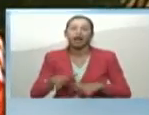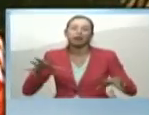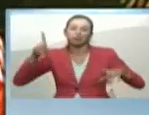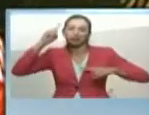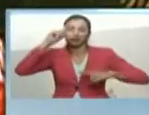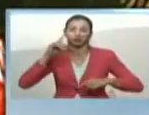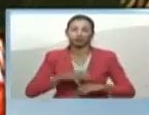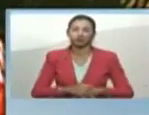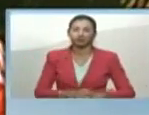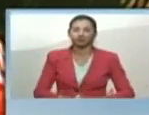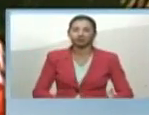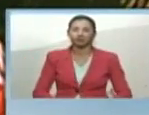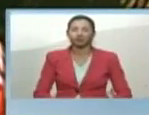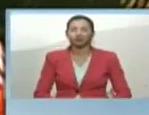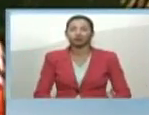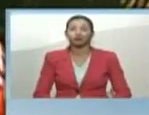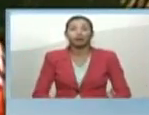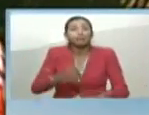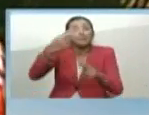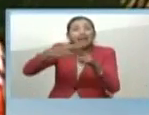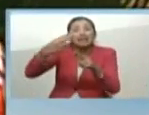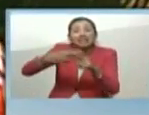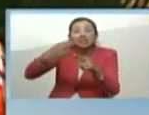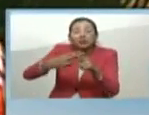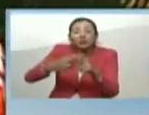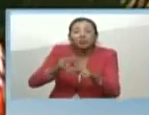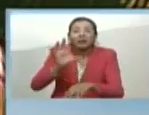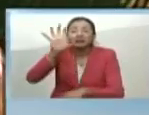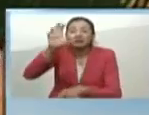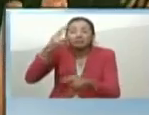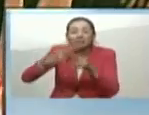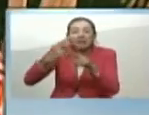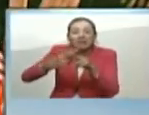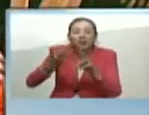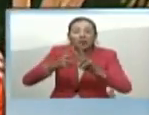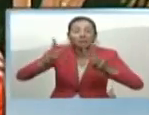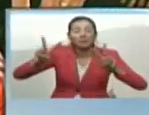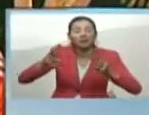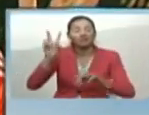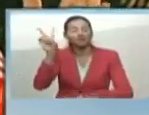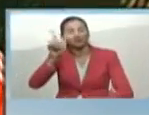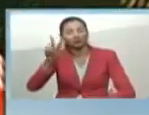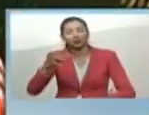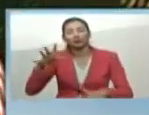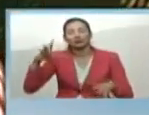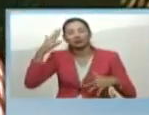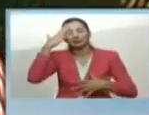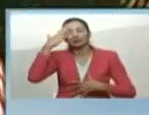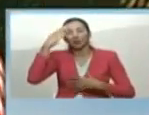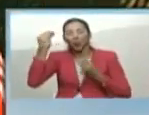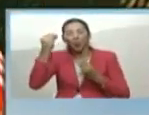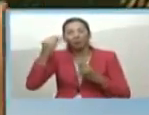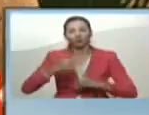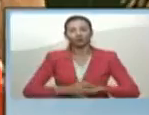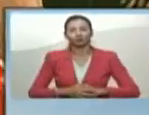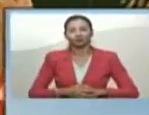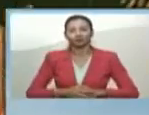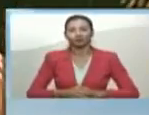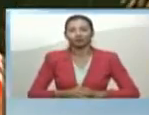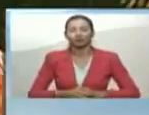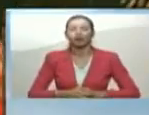hicimos pusimos en juego la estabilidad La Paz a Dios mío vamos a ver cómo sale esto mucha